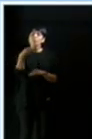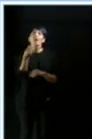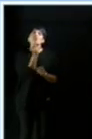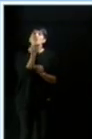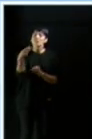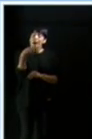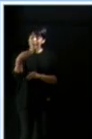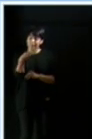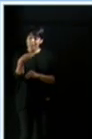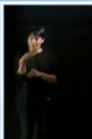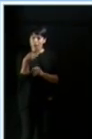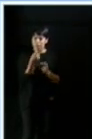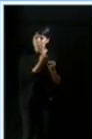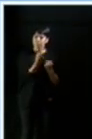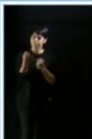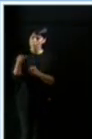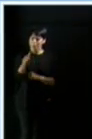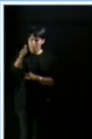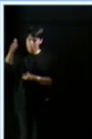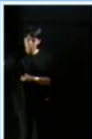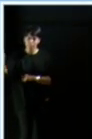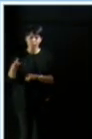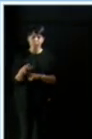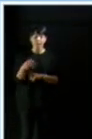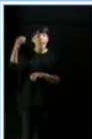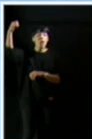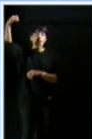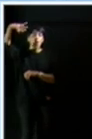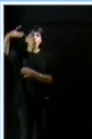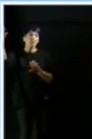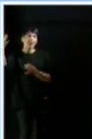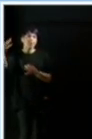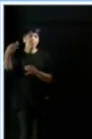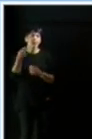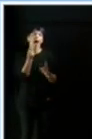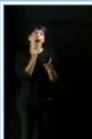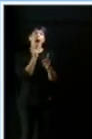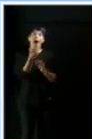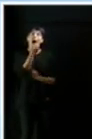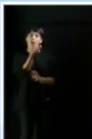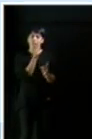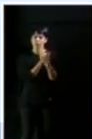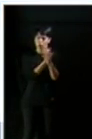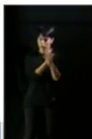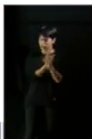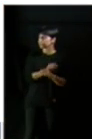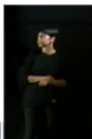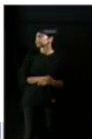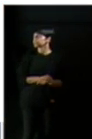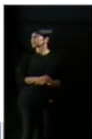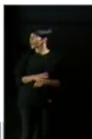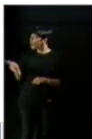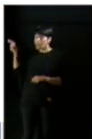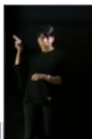cargarnos las y la luz van a ser los antibióticos vamos a ello esta es